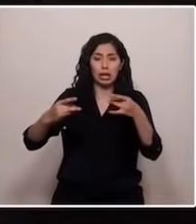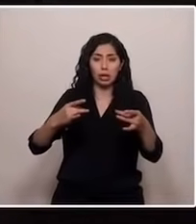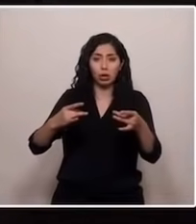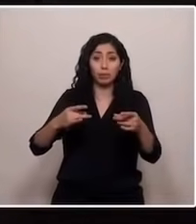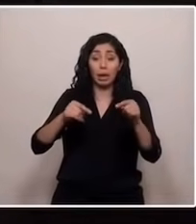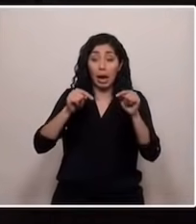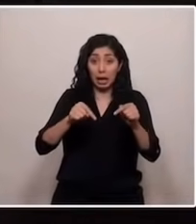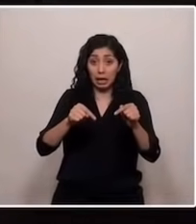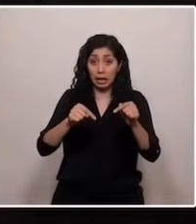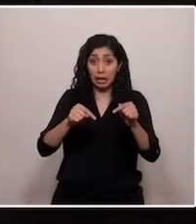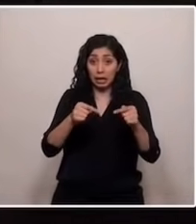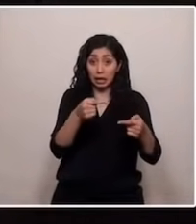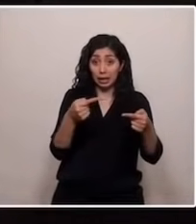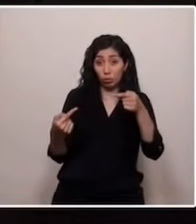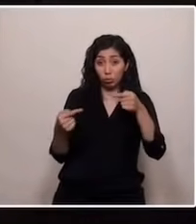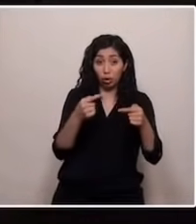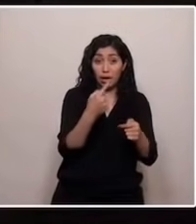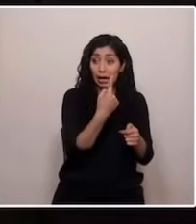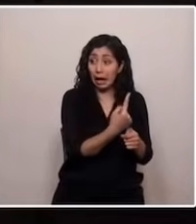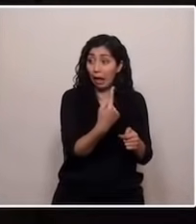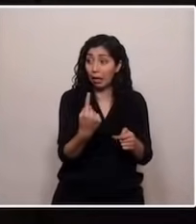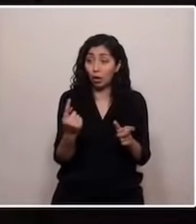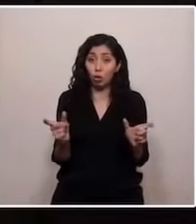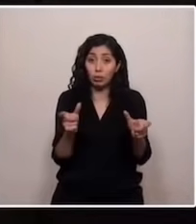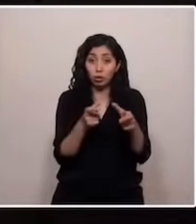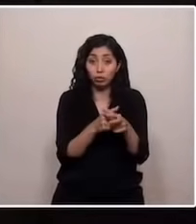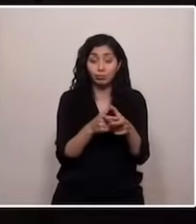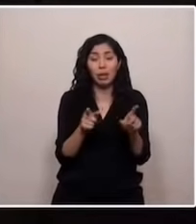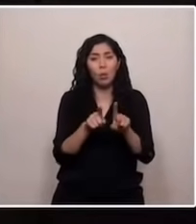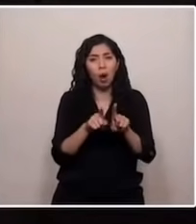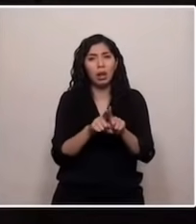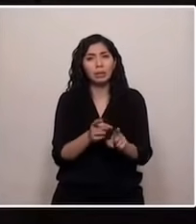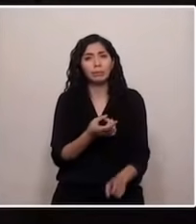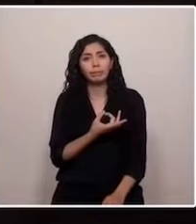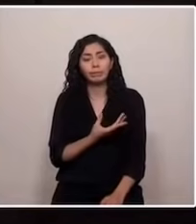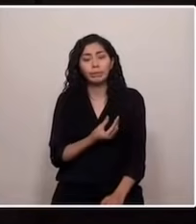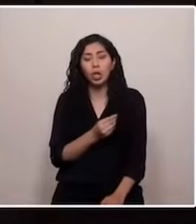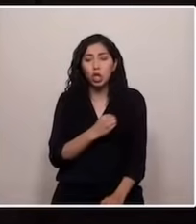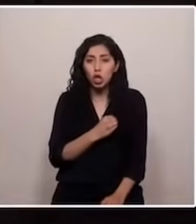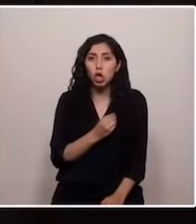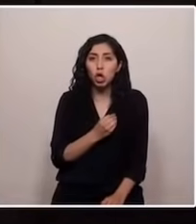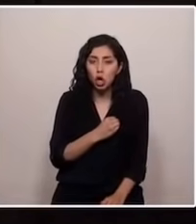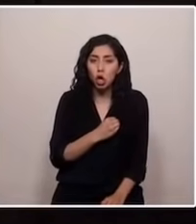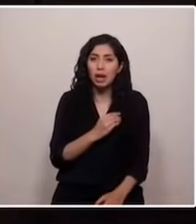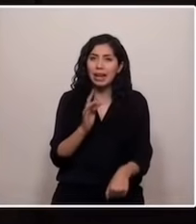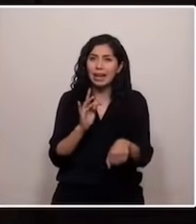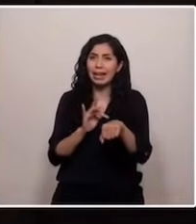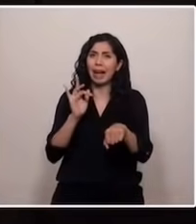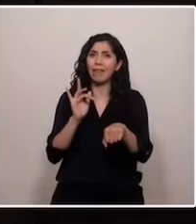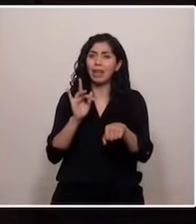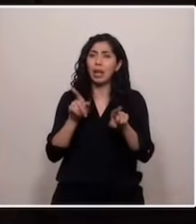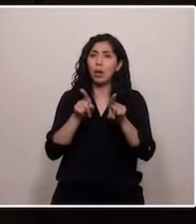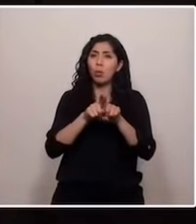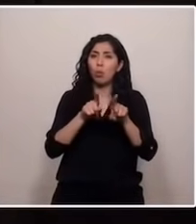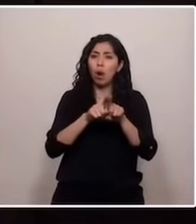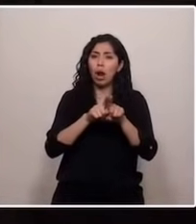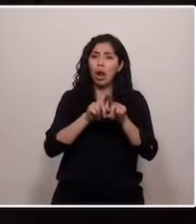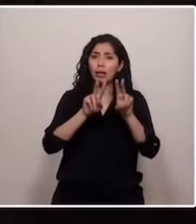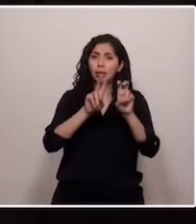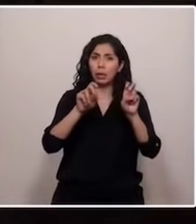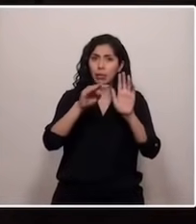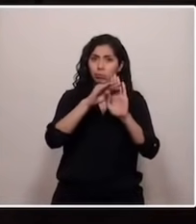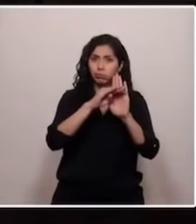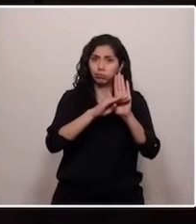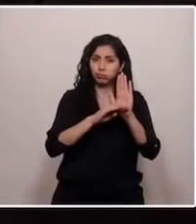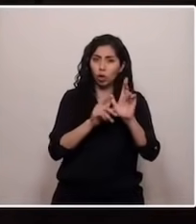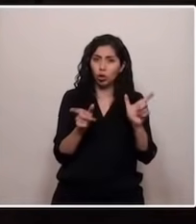discusión que se vaya a dar en cada comisión temática es doloroso y doloroso y grave que se haya decidido excluir del temario de posibles temas de la comisión